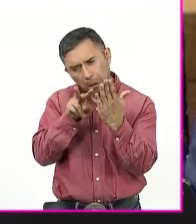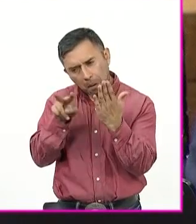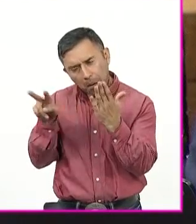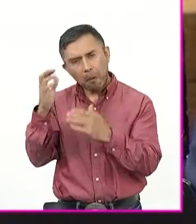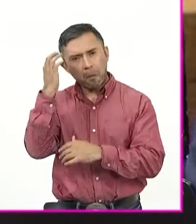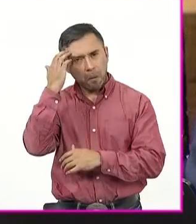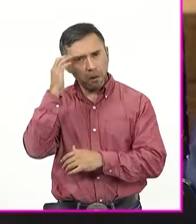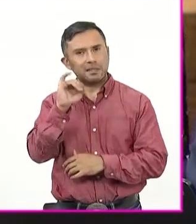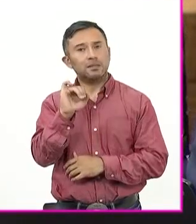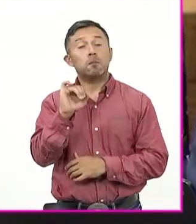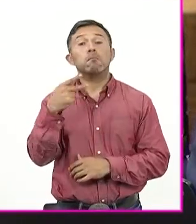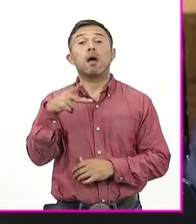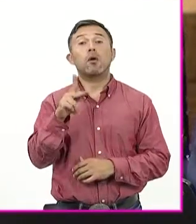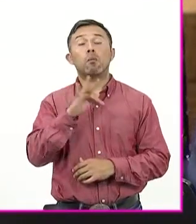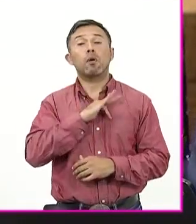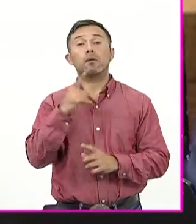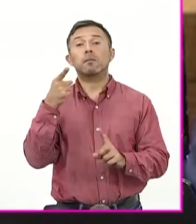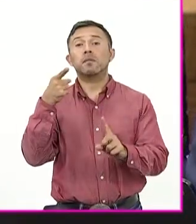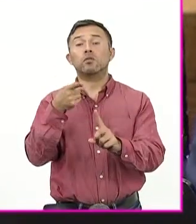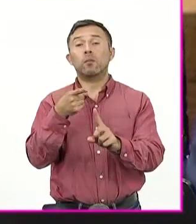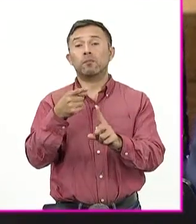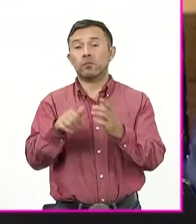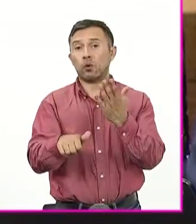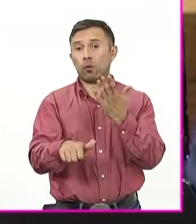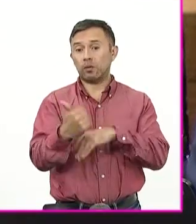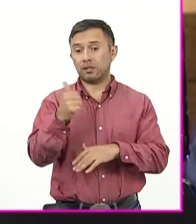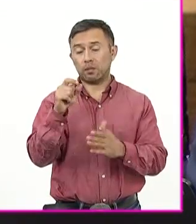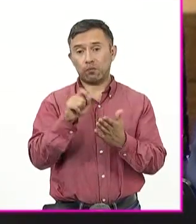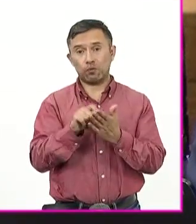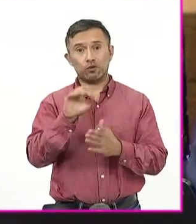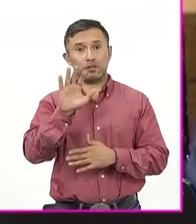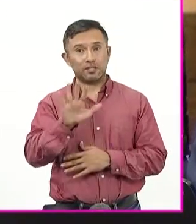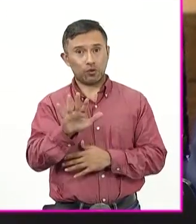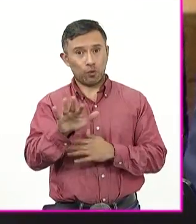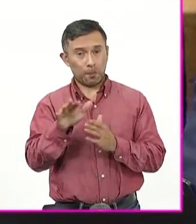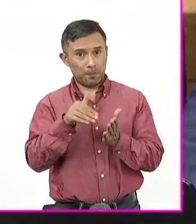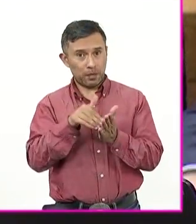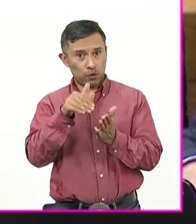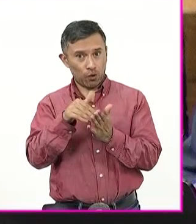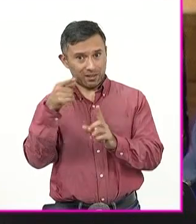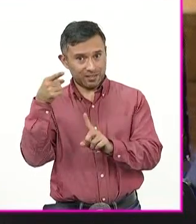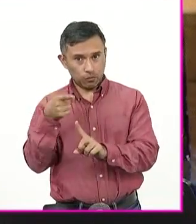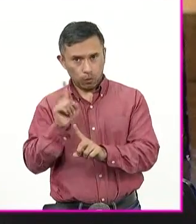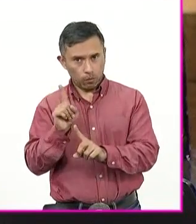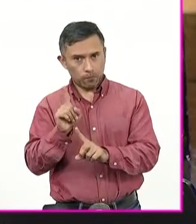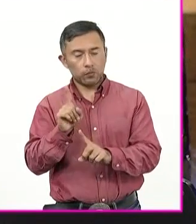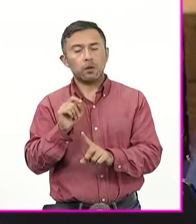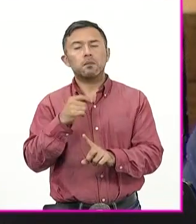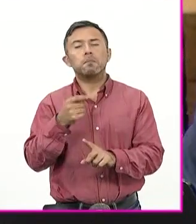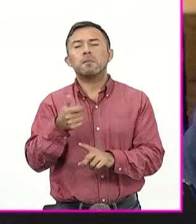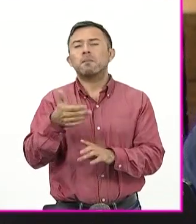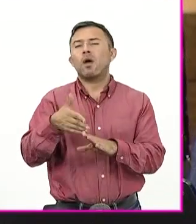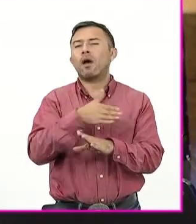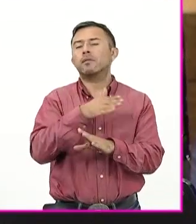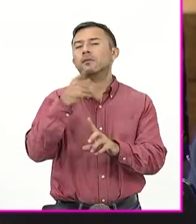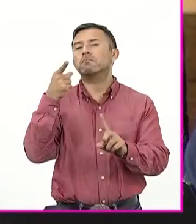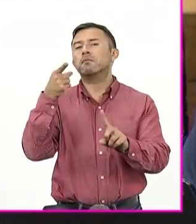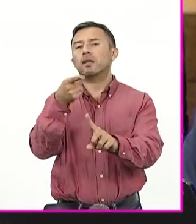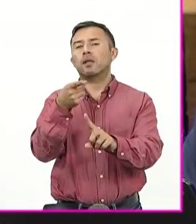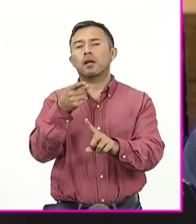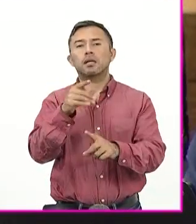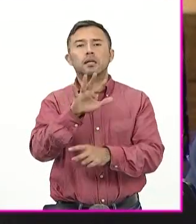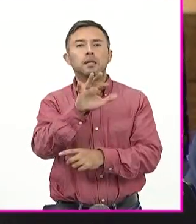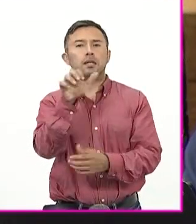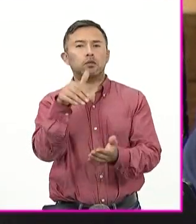llegar en la primera instancia a los 11.5 millones. Nuestra meta fueron 500,000 ciudadanos y ciudadanas